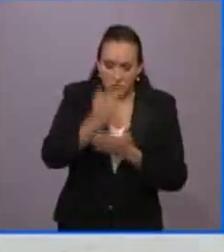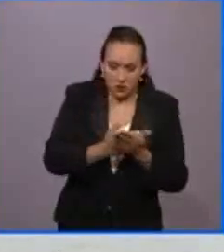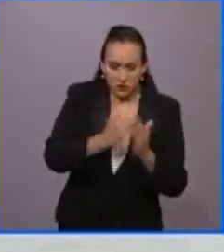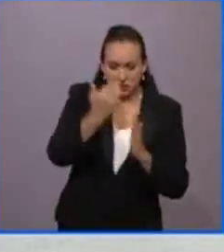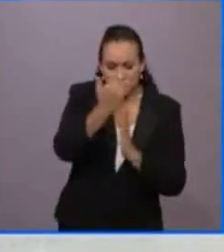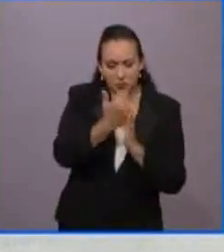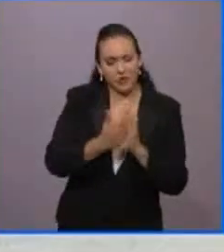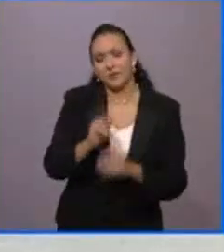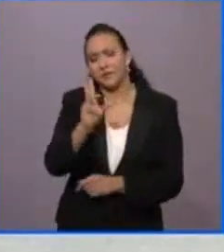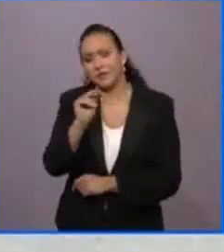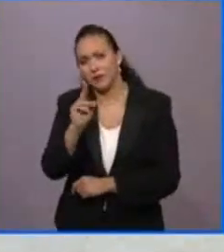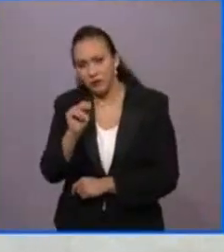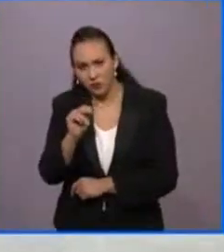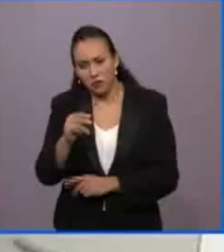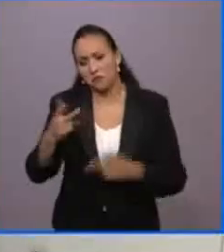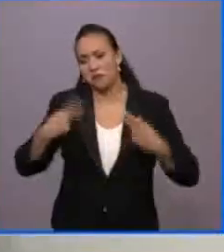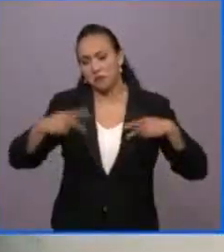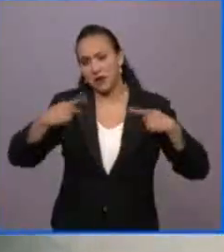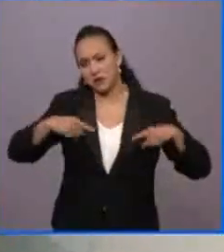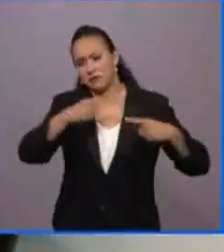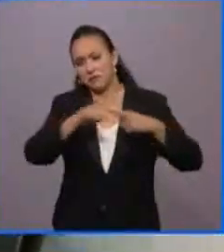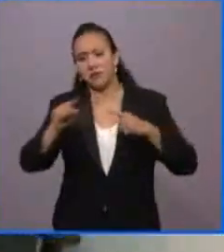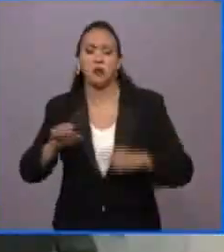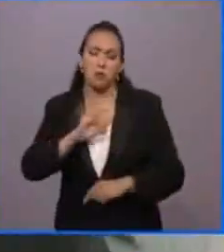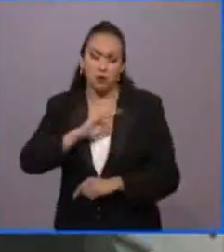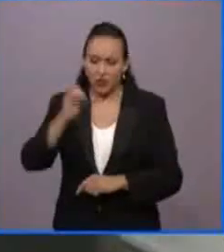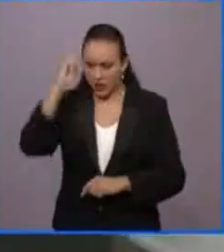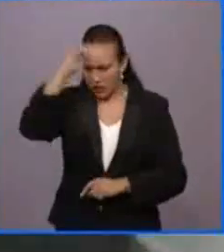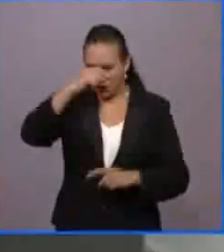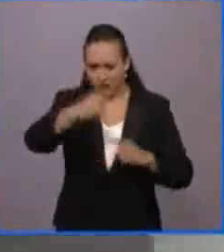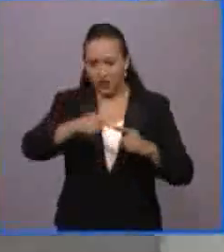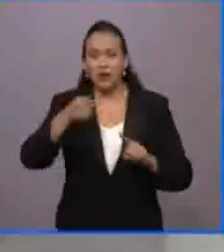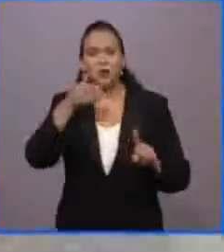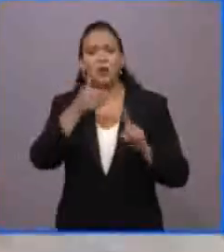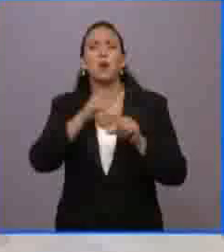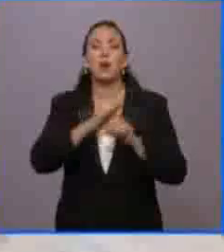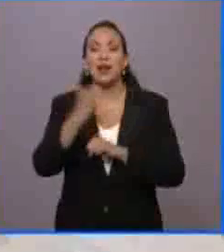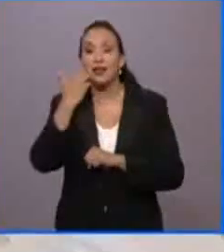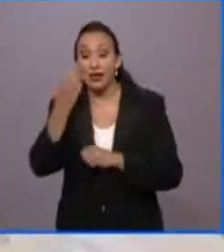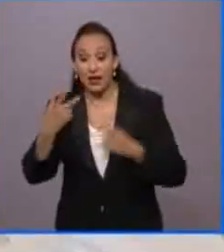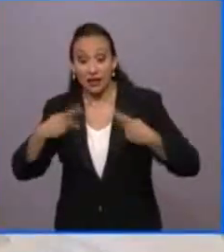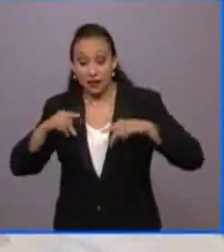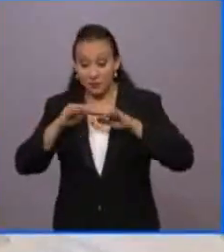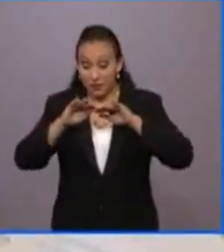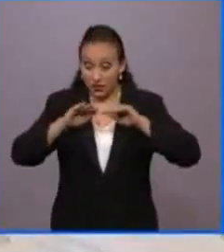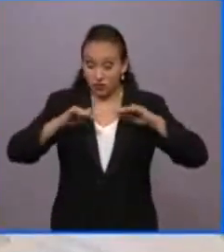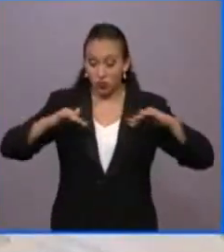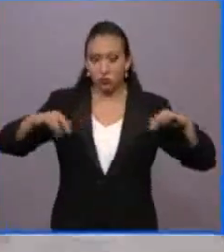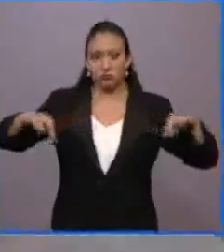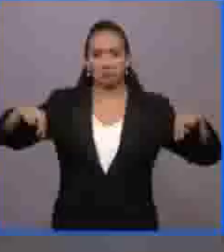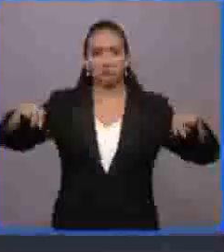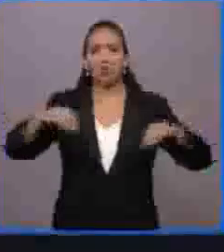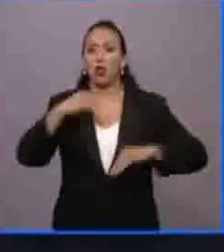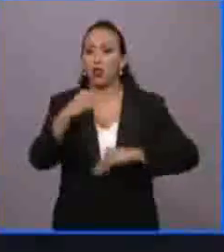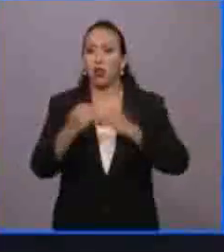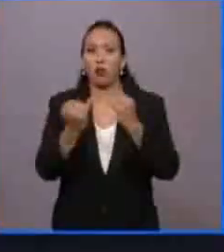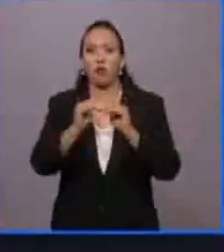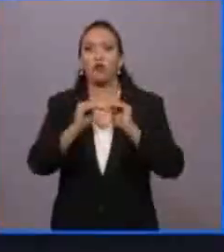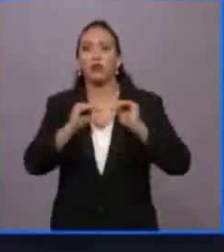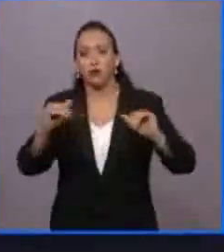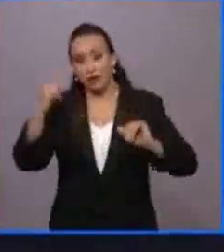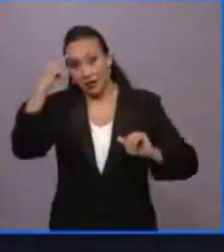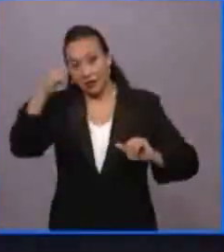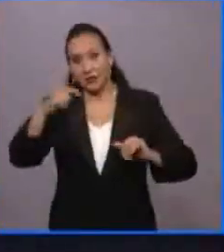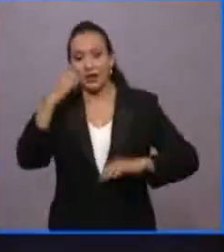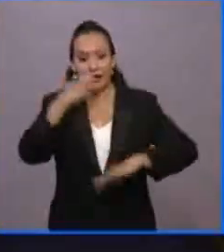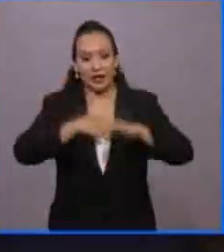la etapa conciliatoria de los concursos mercantiles, el cual busca el equilibrio entre la agilidad y los consensos mayoritarios para preservar